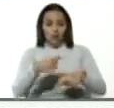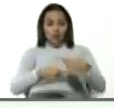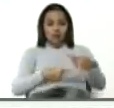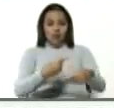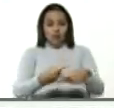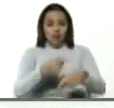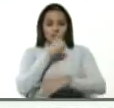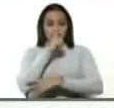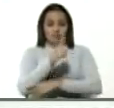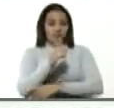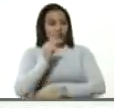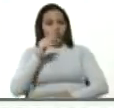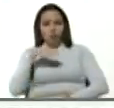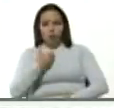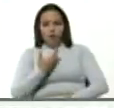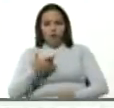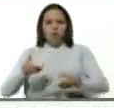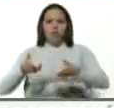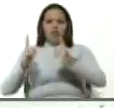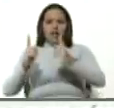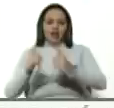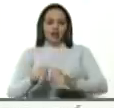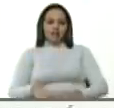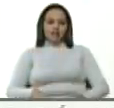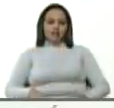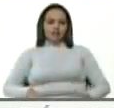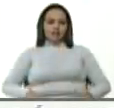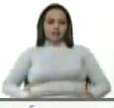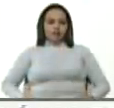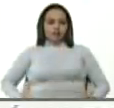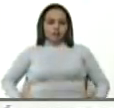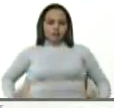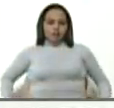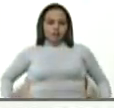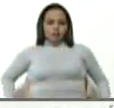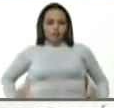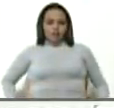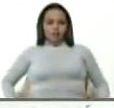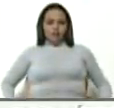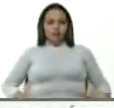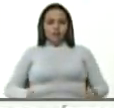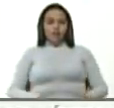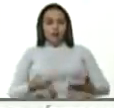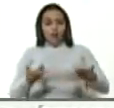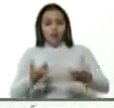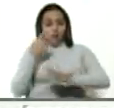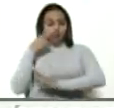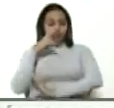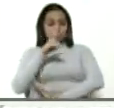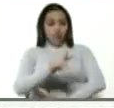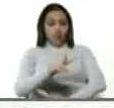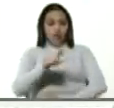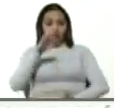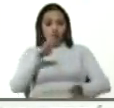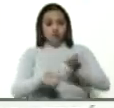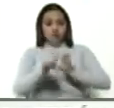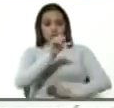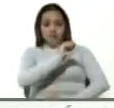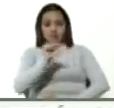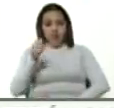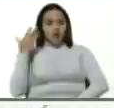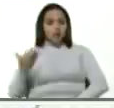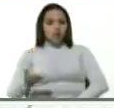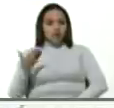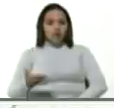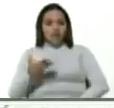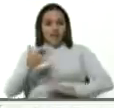que no podemos dejar de sancionar. En este caso, hemos observado en las últimas semanas importantes